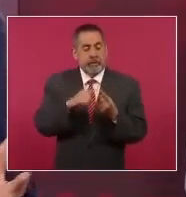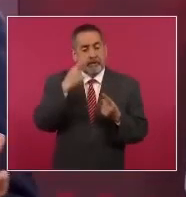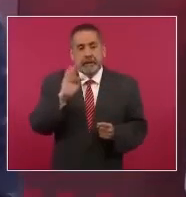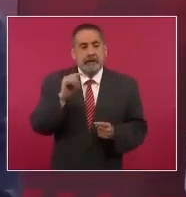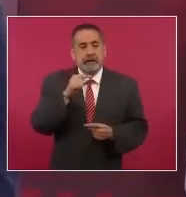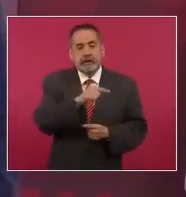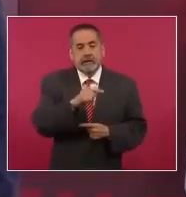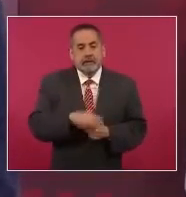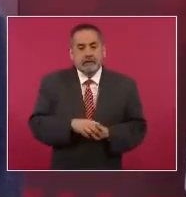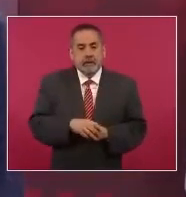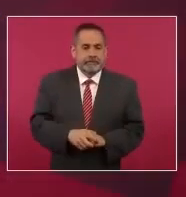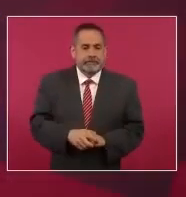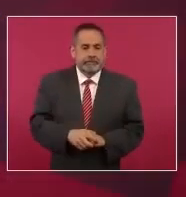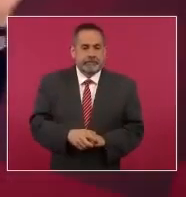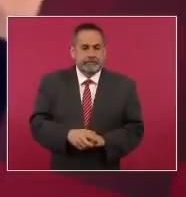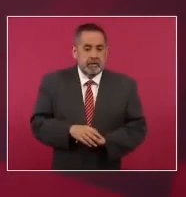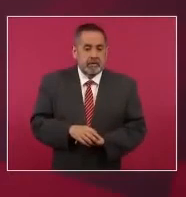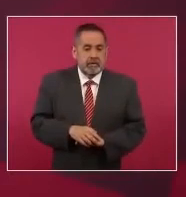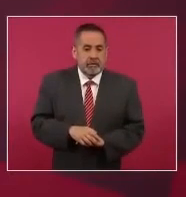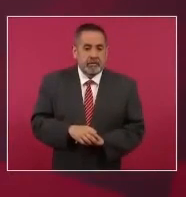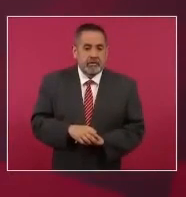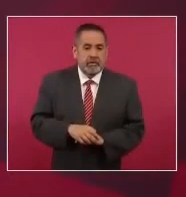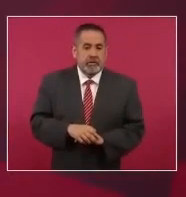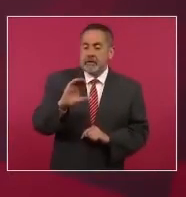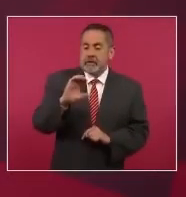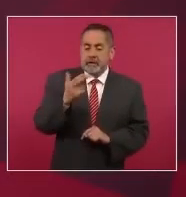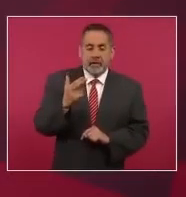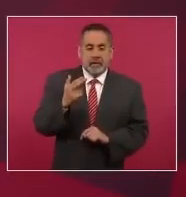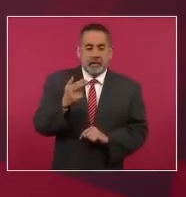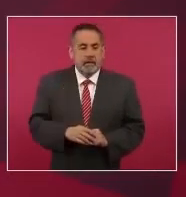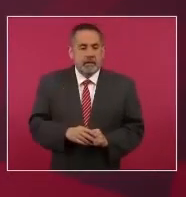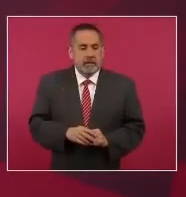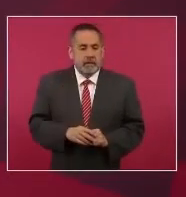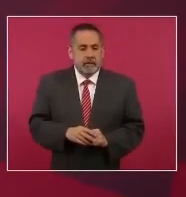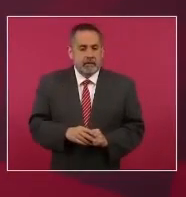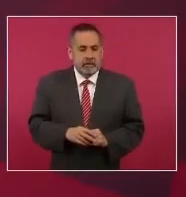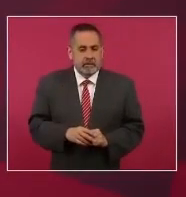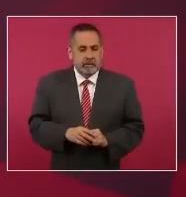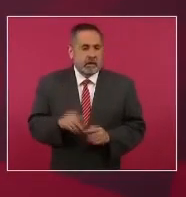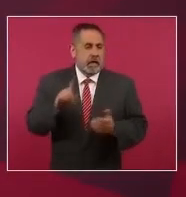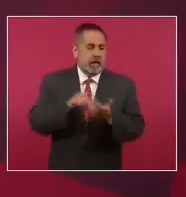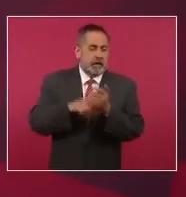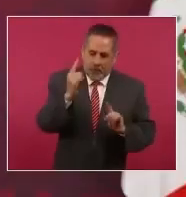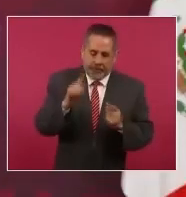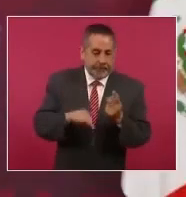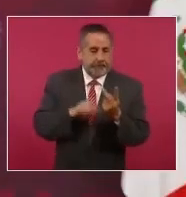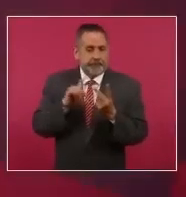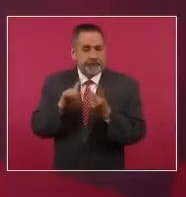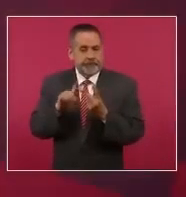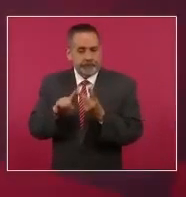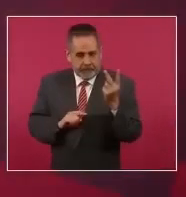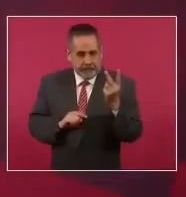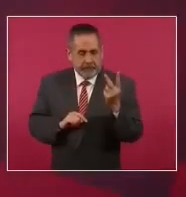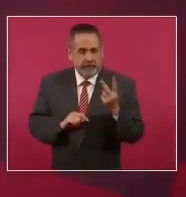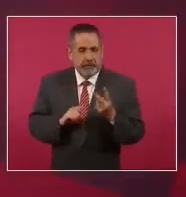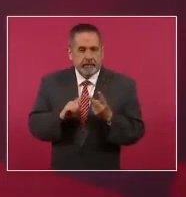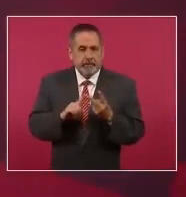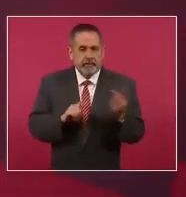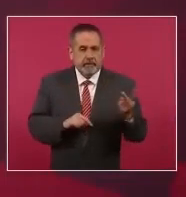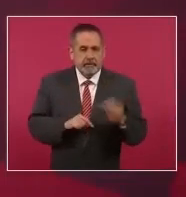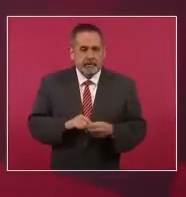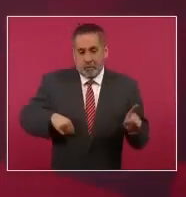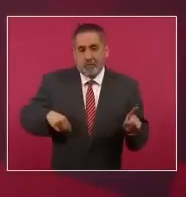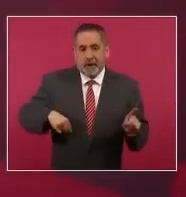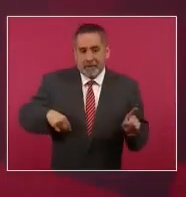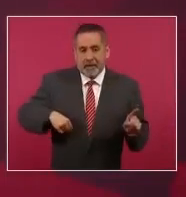García Luna sea inocente y que Calderón no tiene por qué preocuparse no la segunda es que no